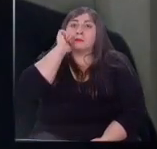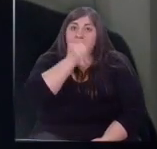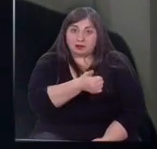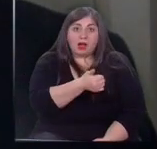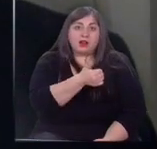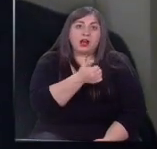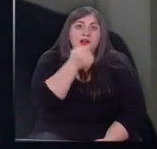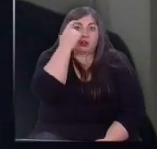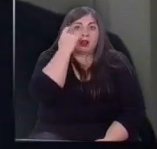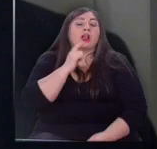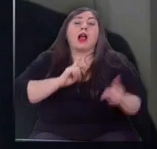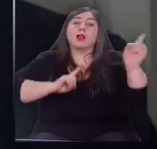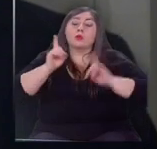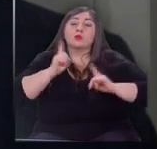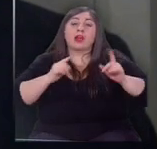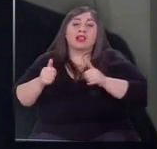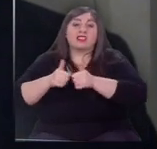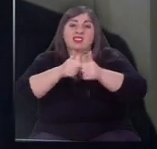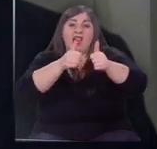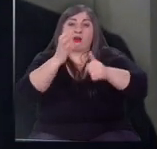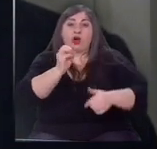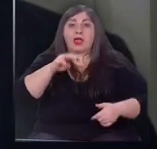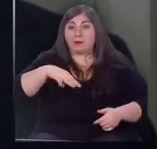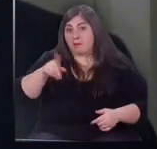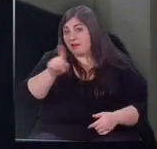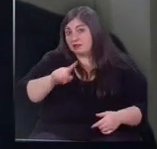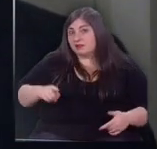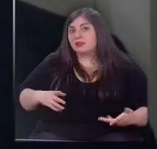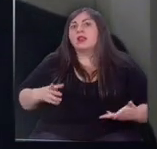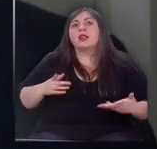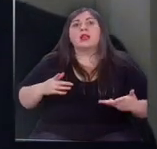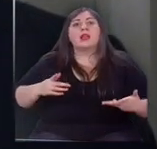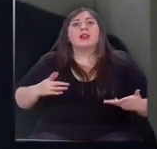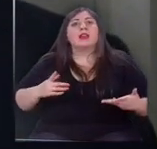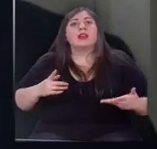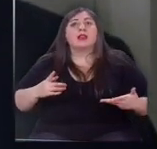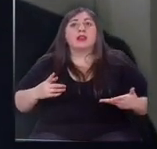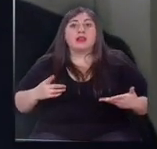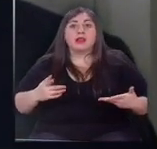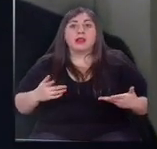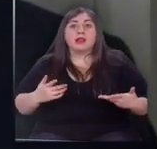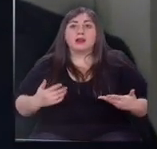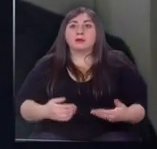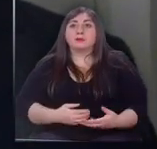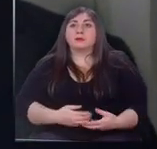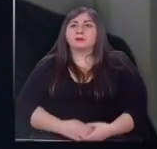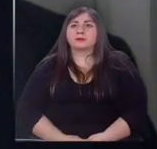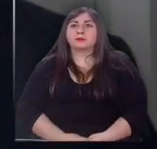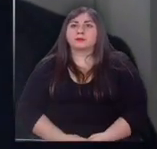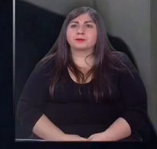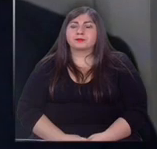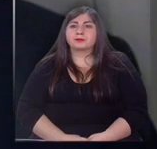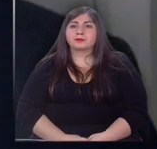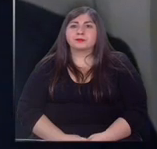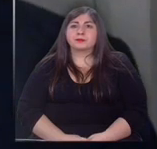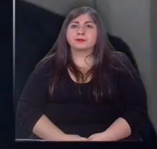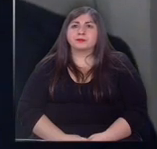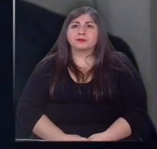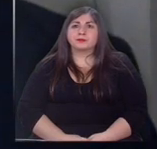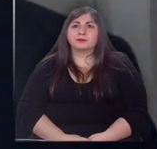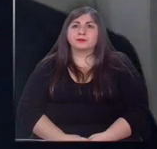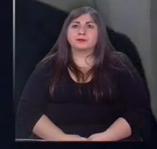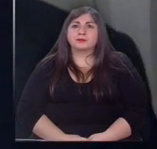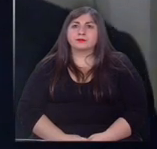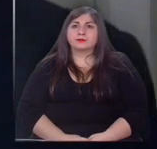es probable que tengamos alguna guía de la OMS respecto a lo que es los criterios para establecer o